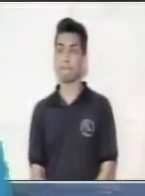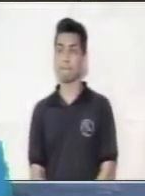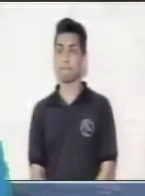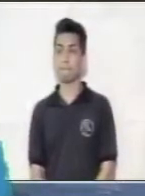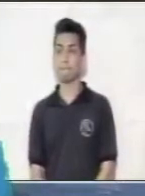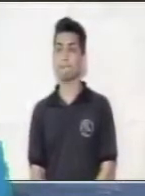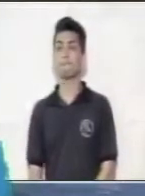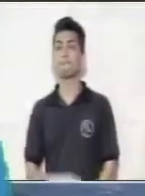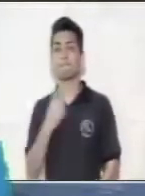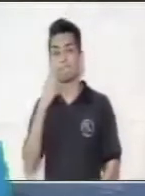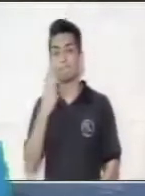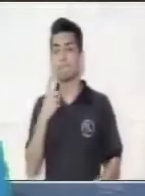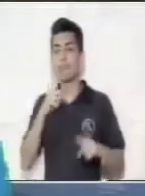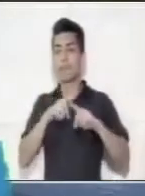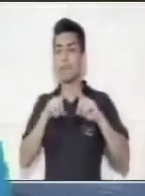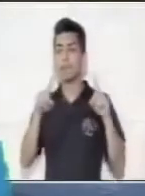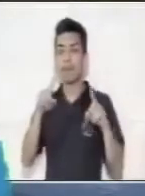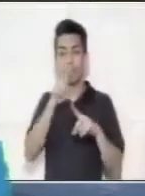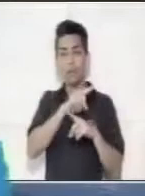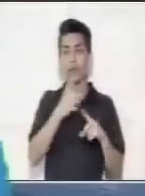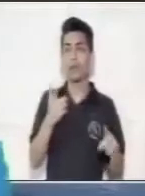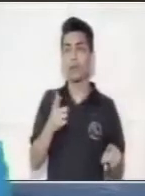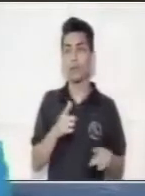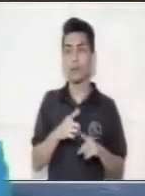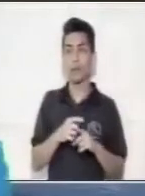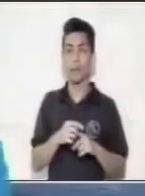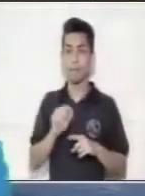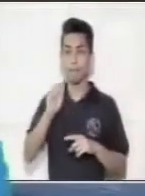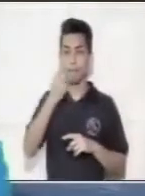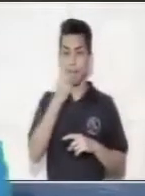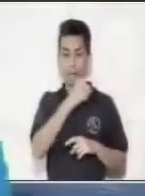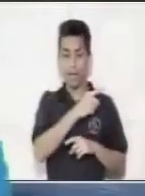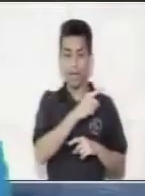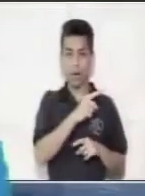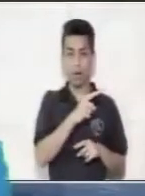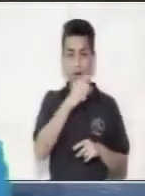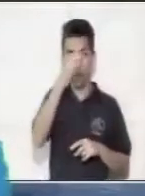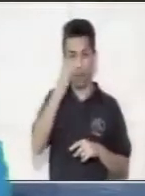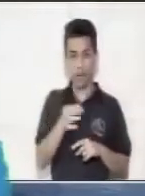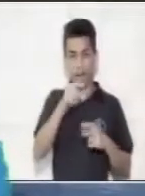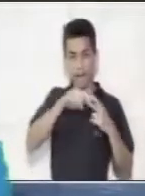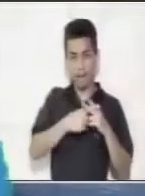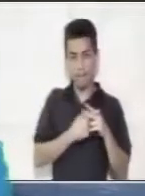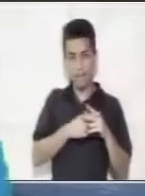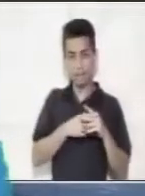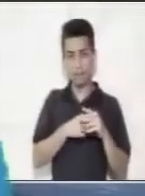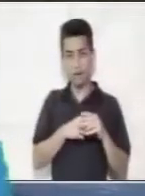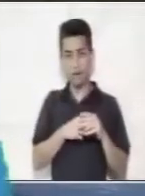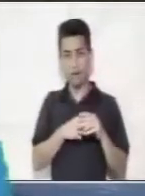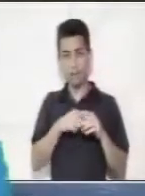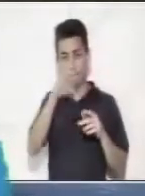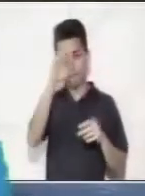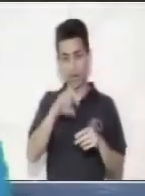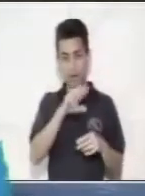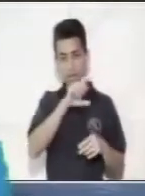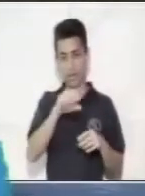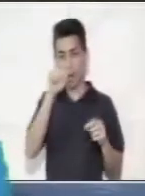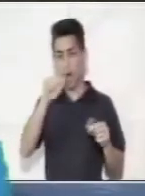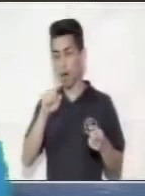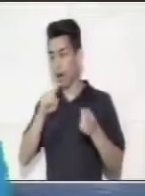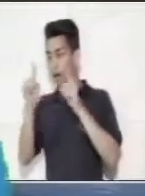¿Qué diferencia ves entre el vector original y el que ha sido multiplicado por un